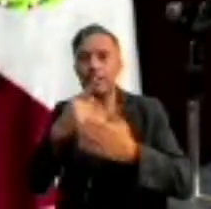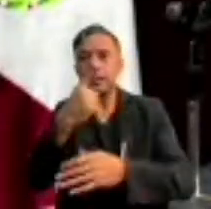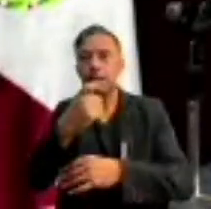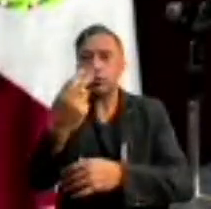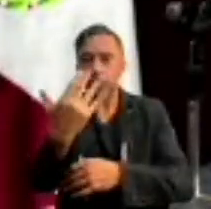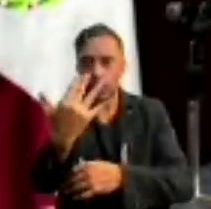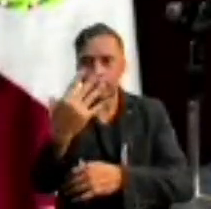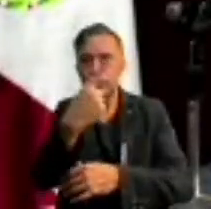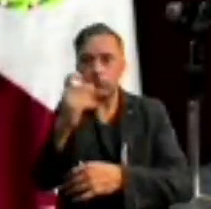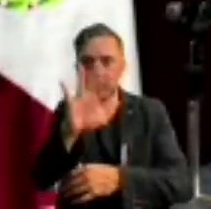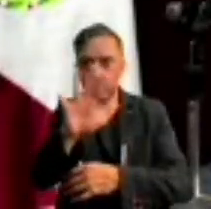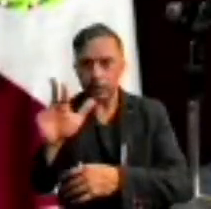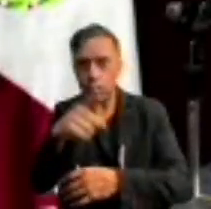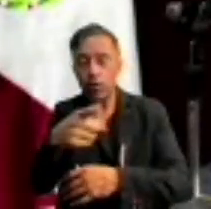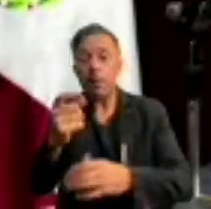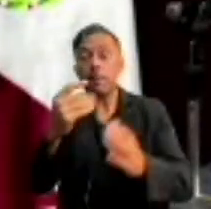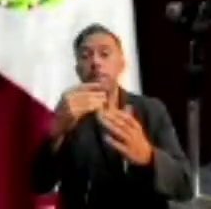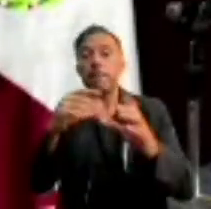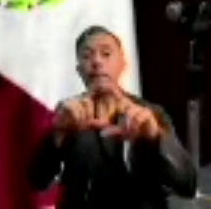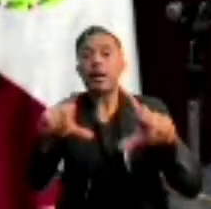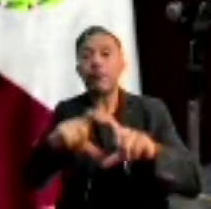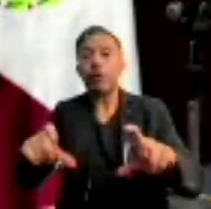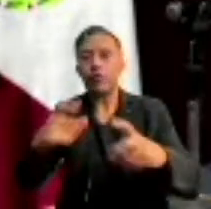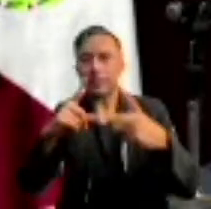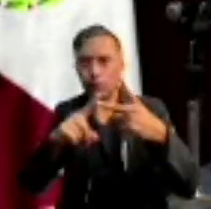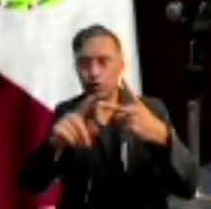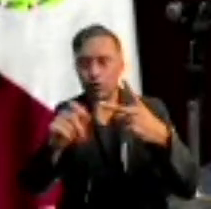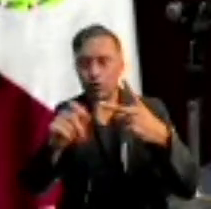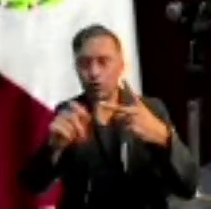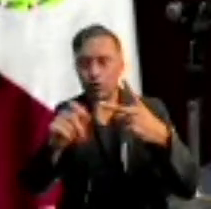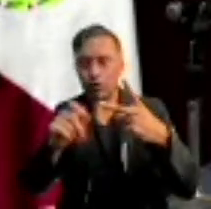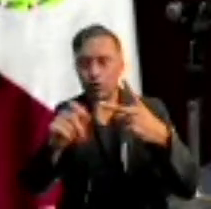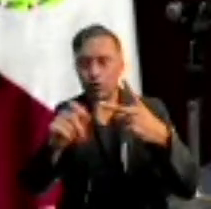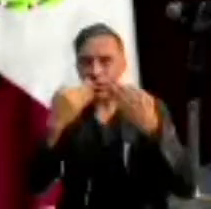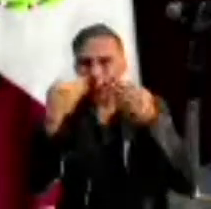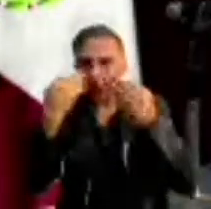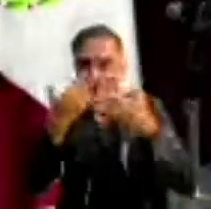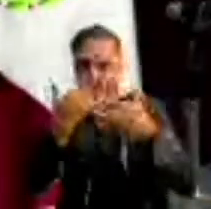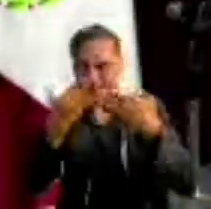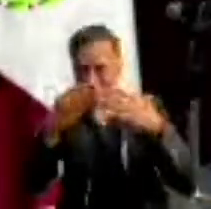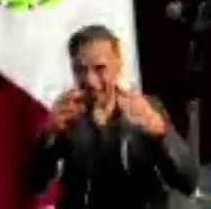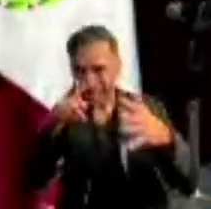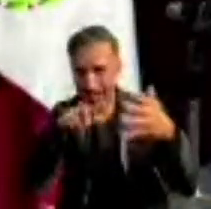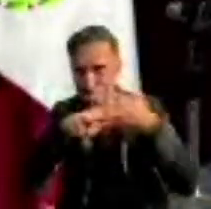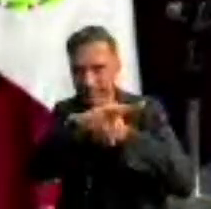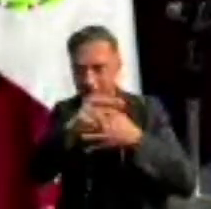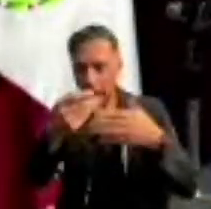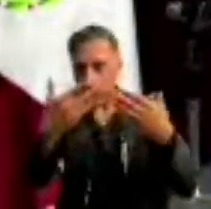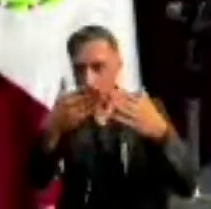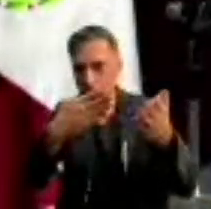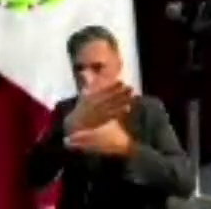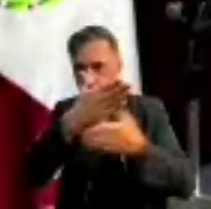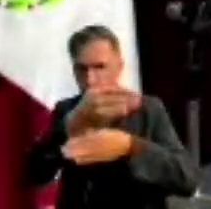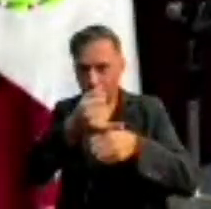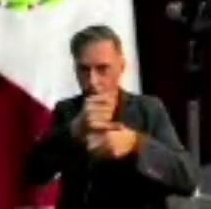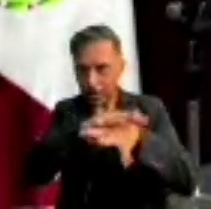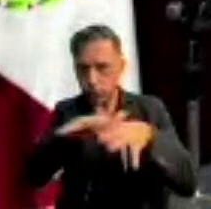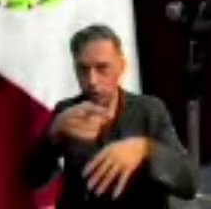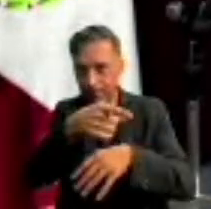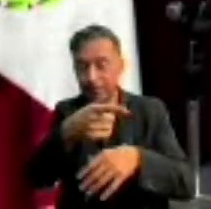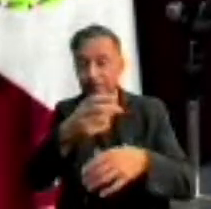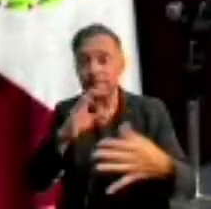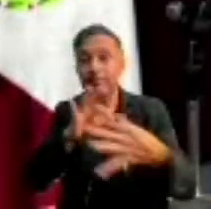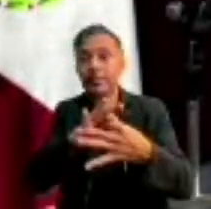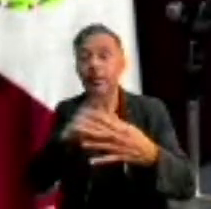párrafo segundo de la propia ley de transparencia y acceso a la información pública en estricto cumplimiento a lo señalado en el párrafo